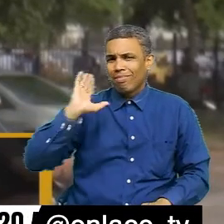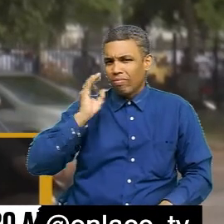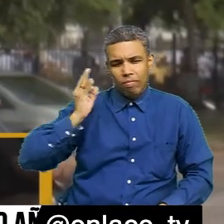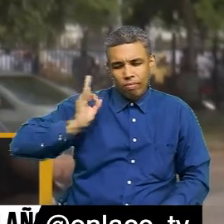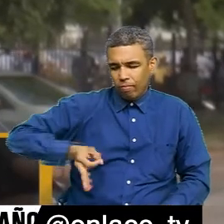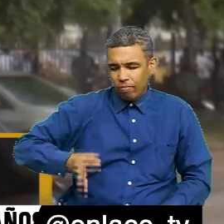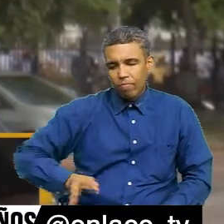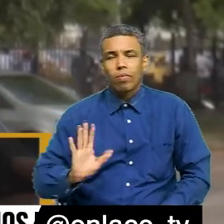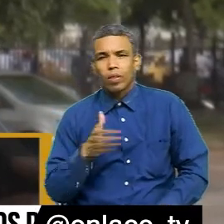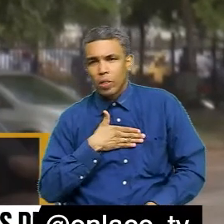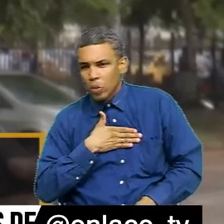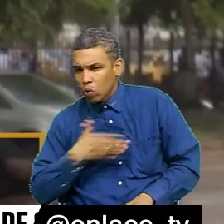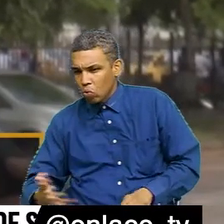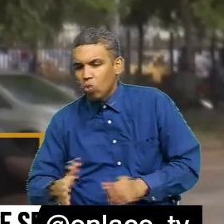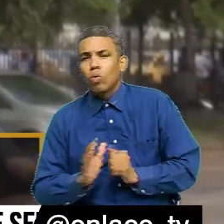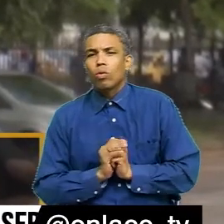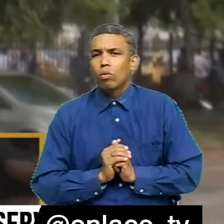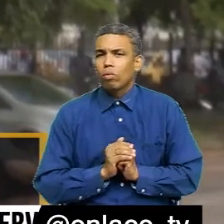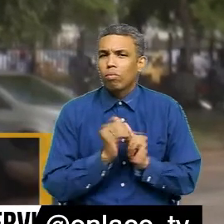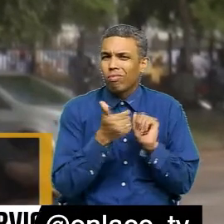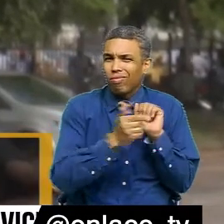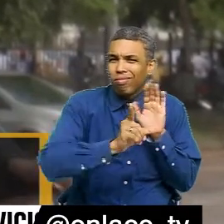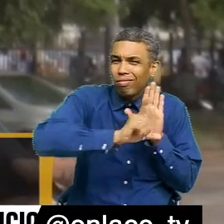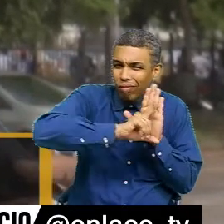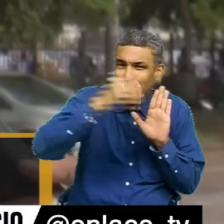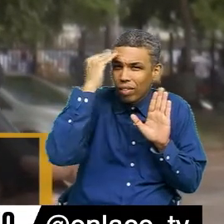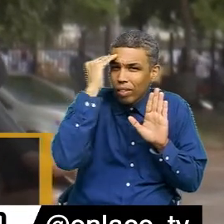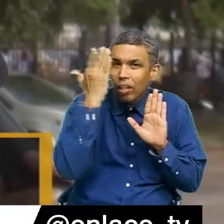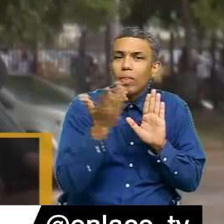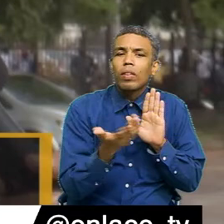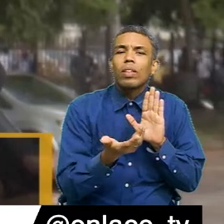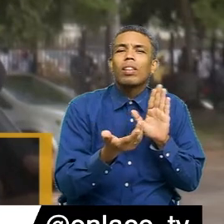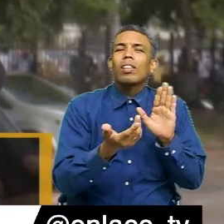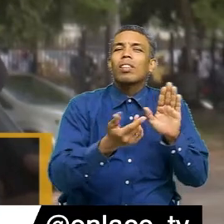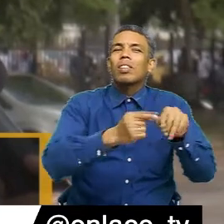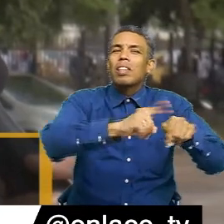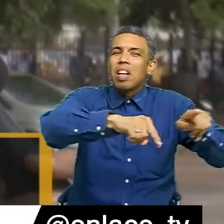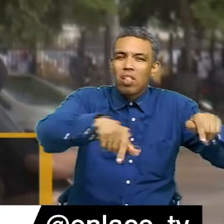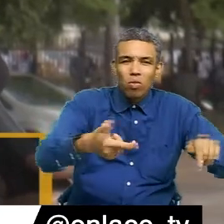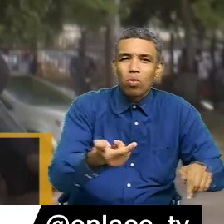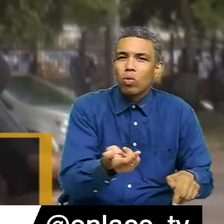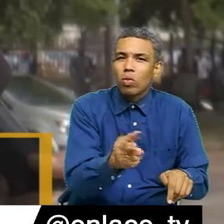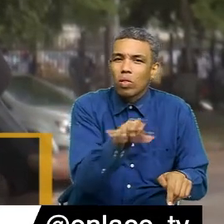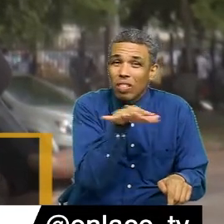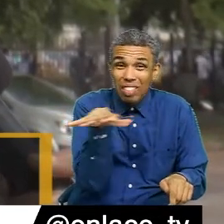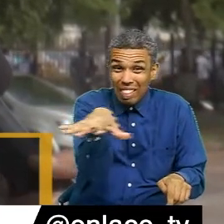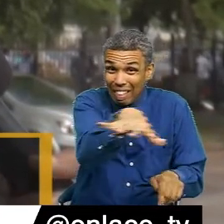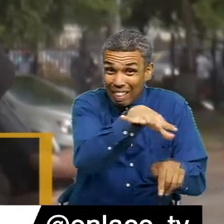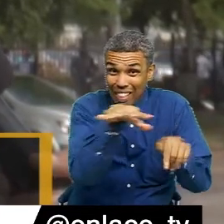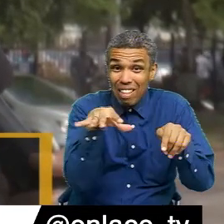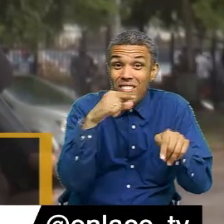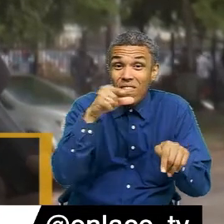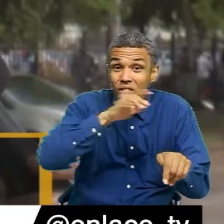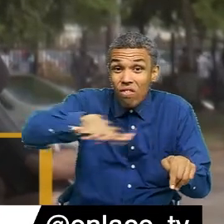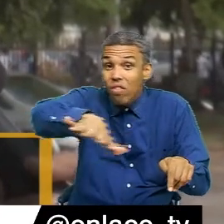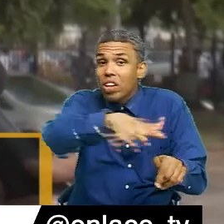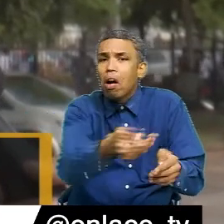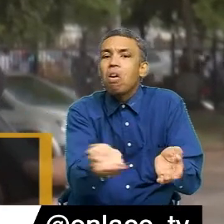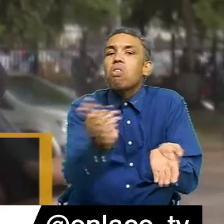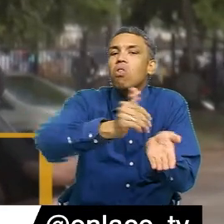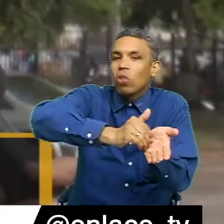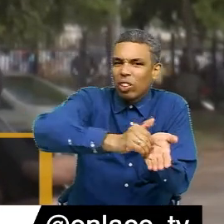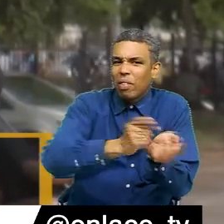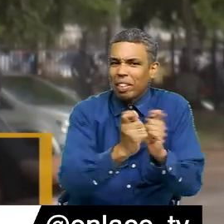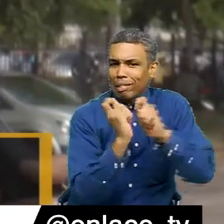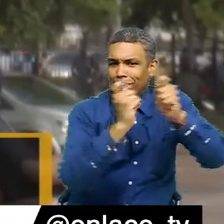la implementación de ley de víctimas, en la restitución de tierras. Estamos al lado y las víctimas saben que Suecia ha estado